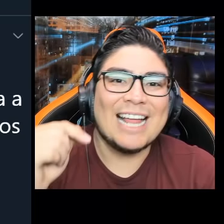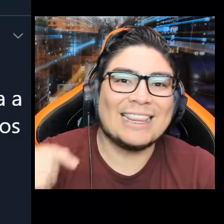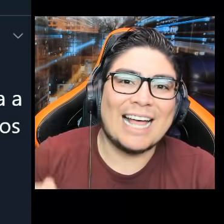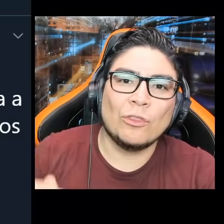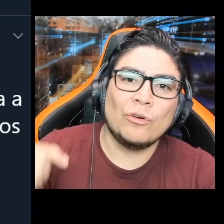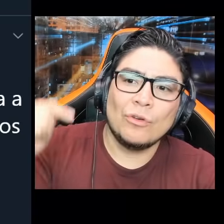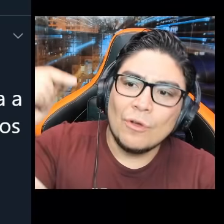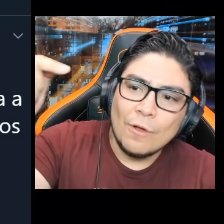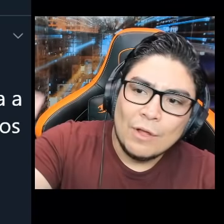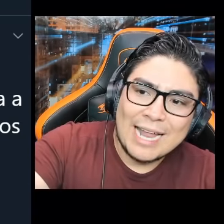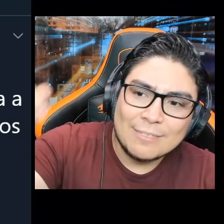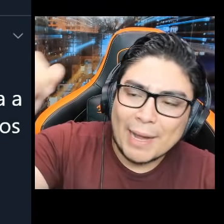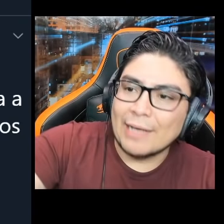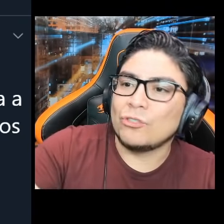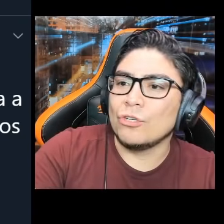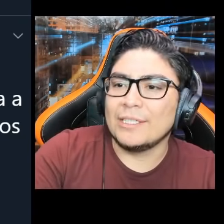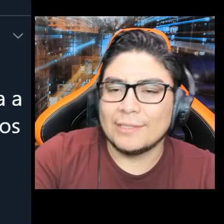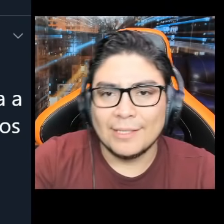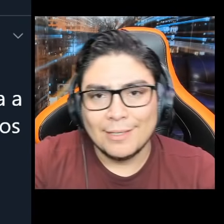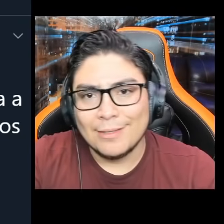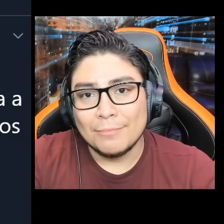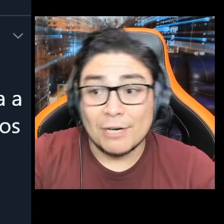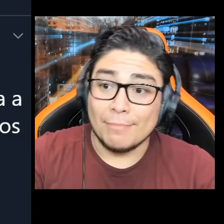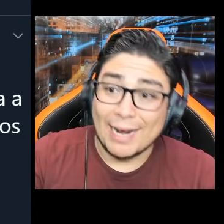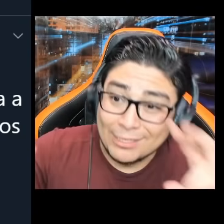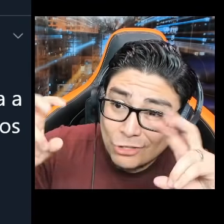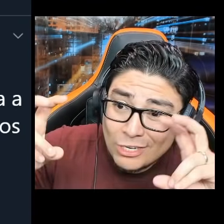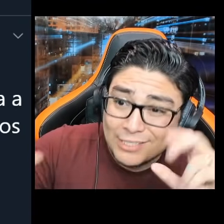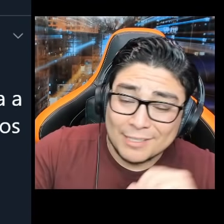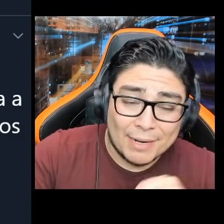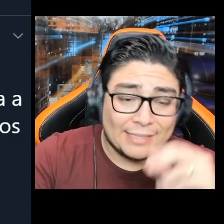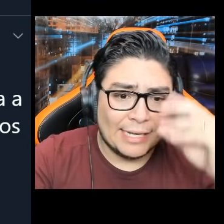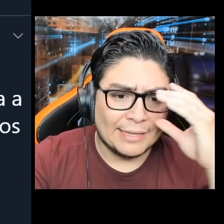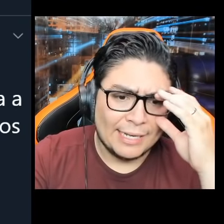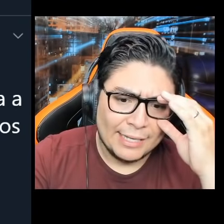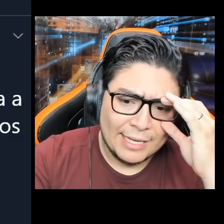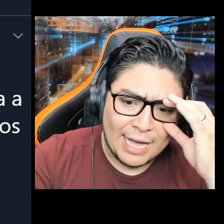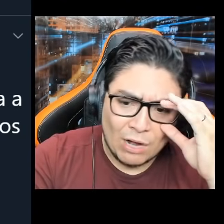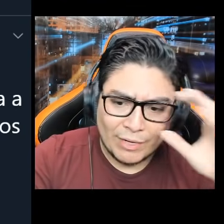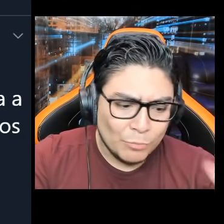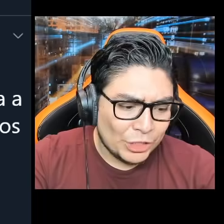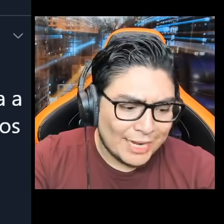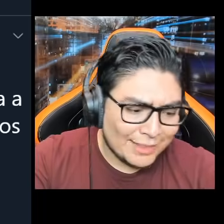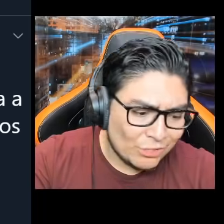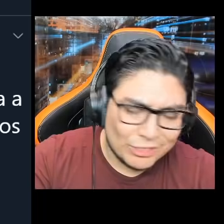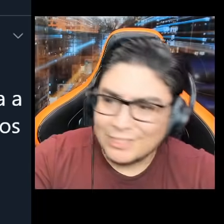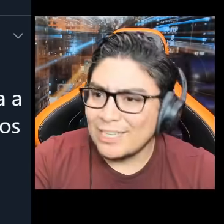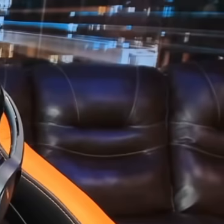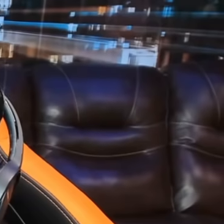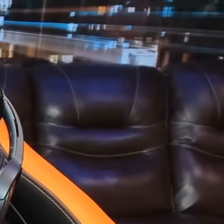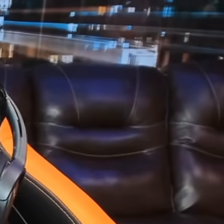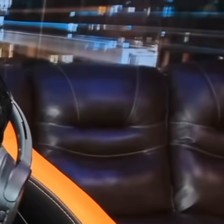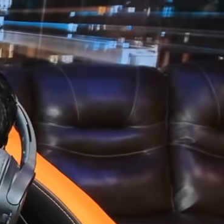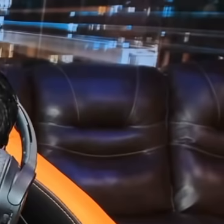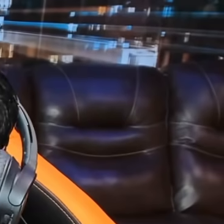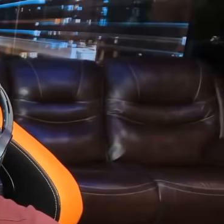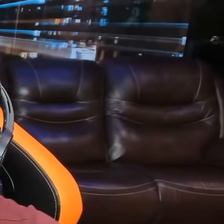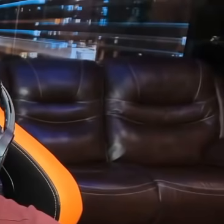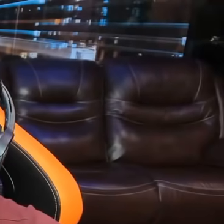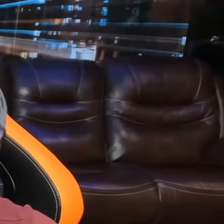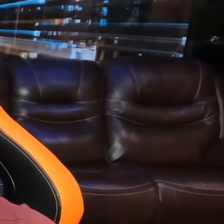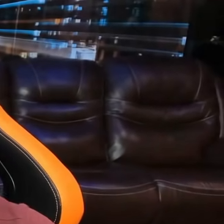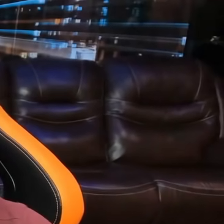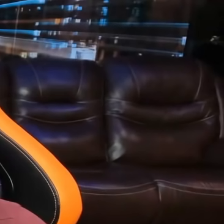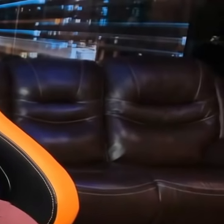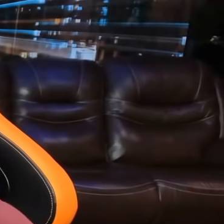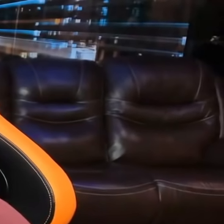pandemia adelantando las vacaciones, bueno, vacaciones de Semana Santa, aunque mucha gente no está haciendo caso, siguen saliendo. En